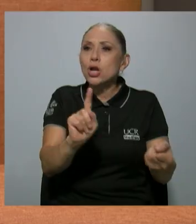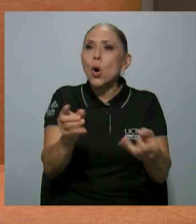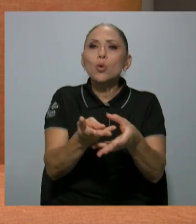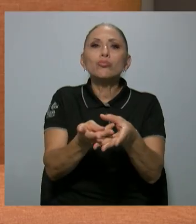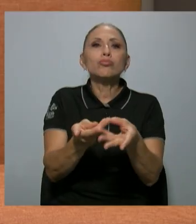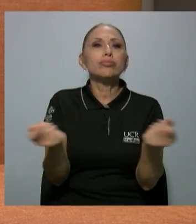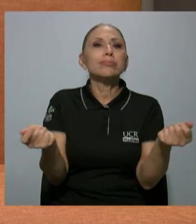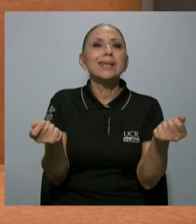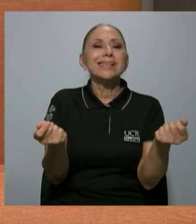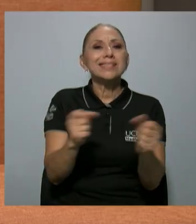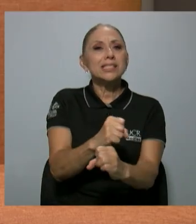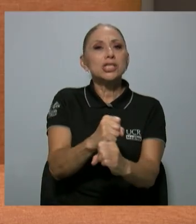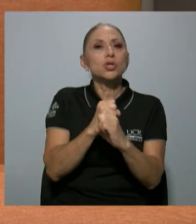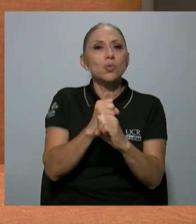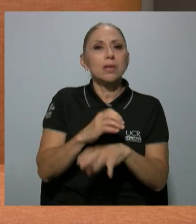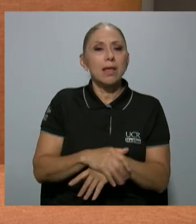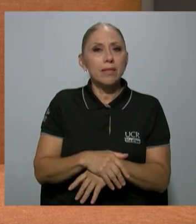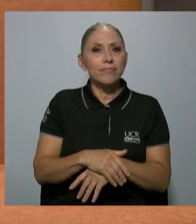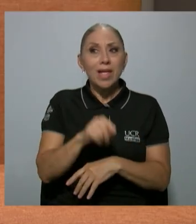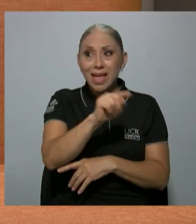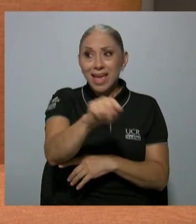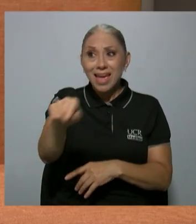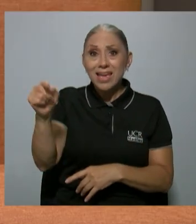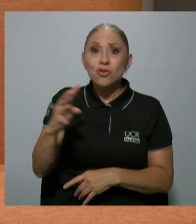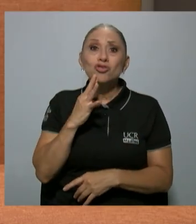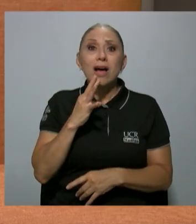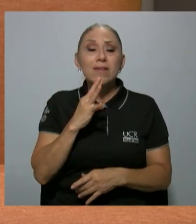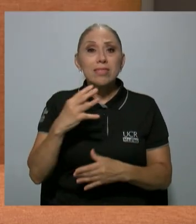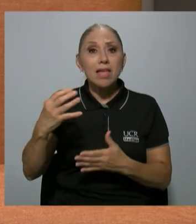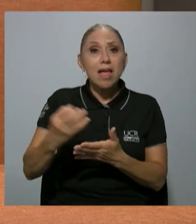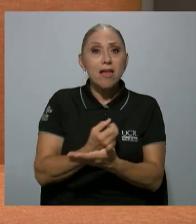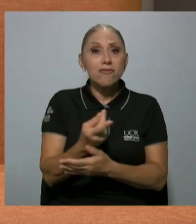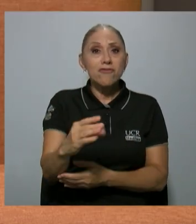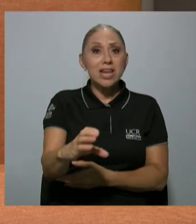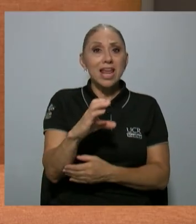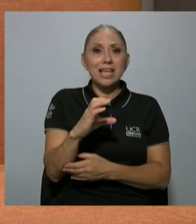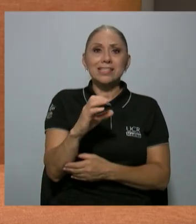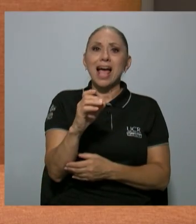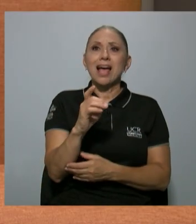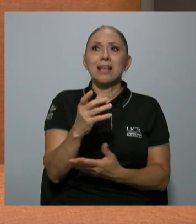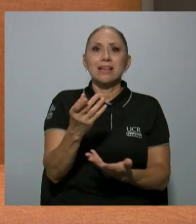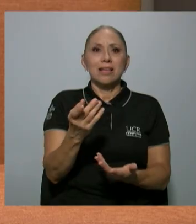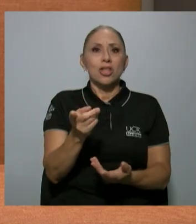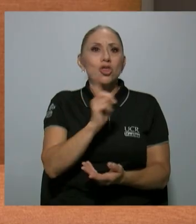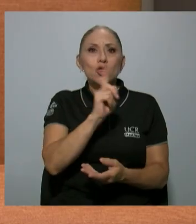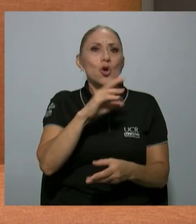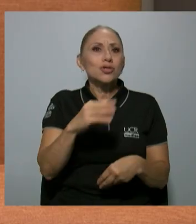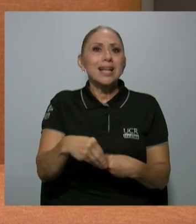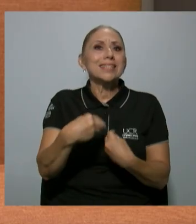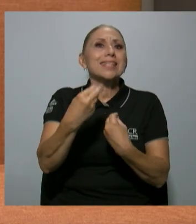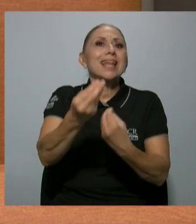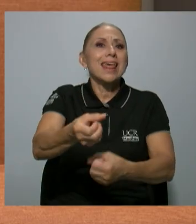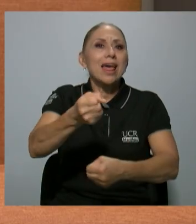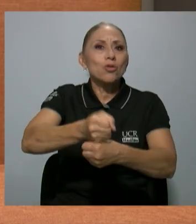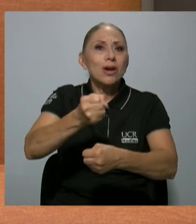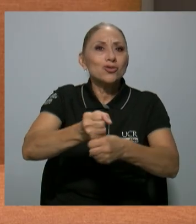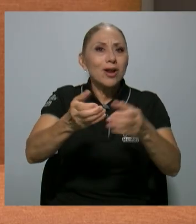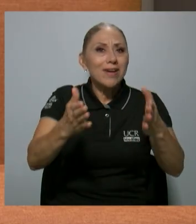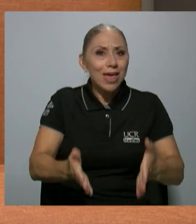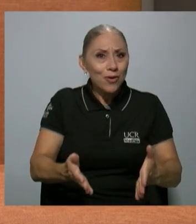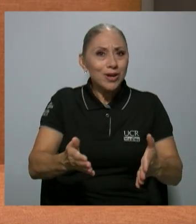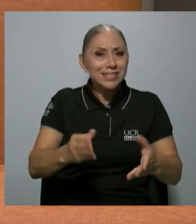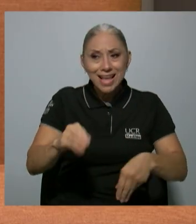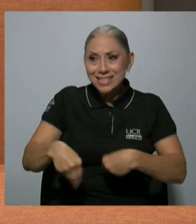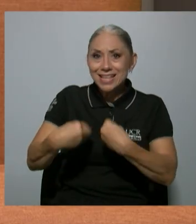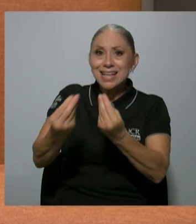esta riqueza que ellos comentan, no se les estaría dejando a los trabajadores, se les estaría dando a una empresa.